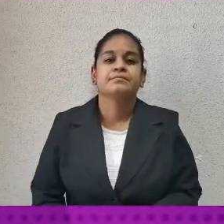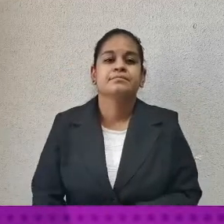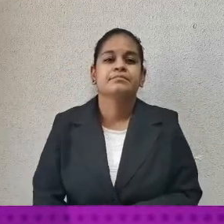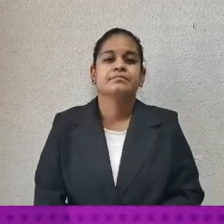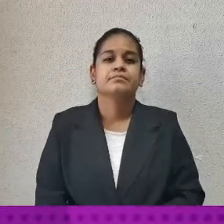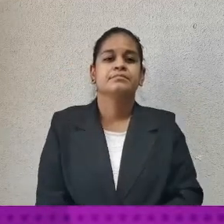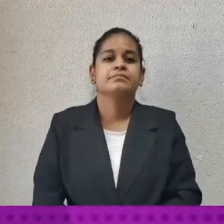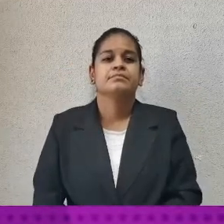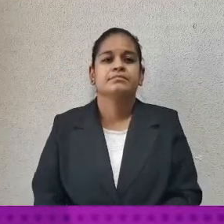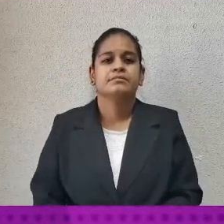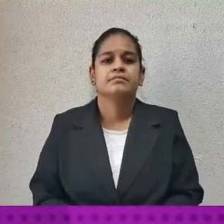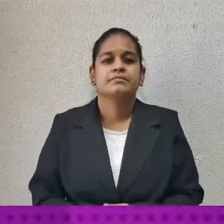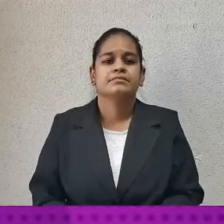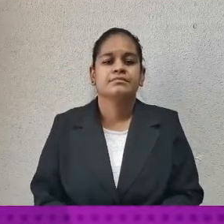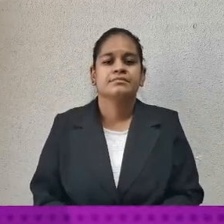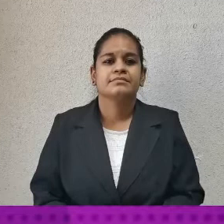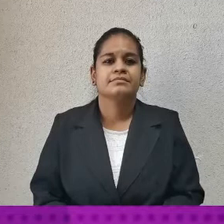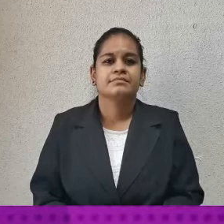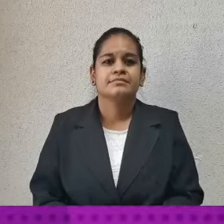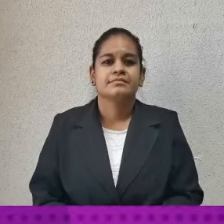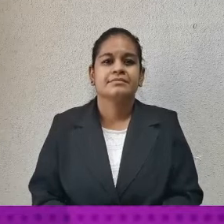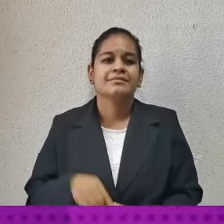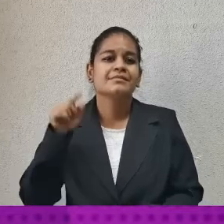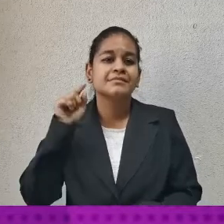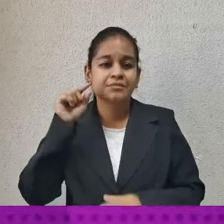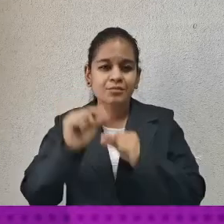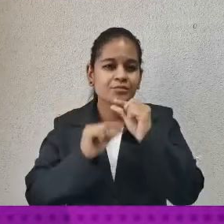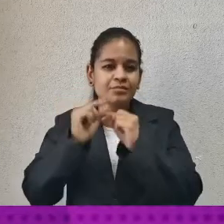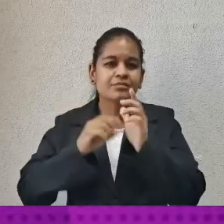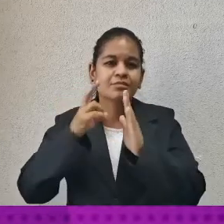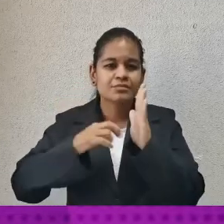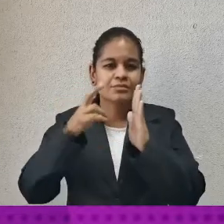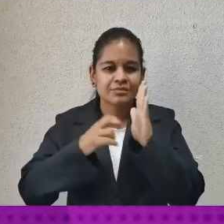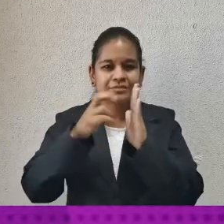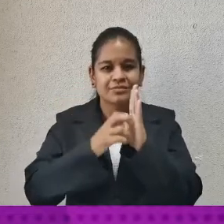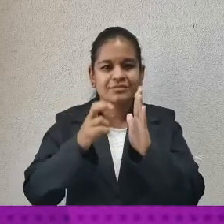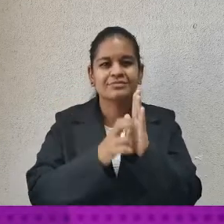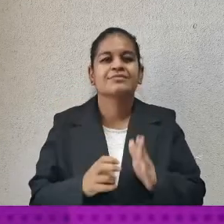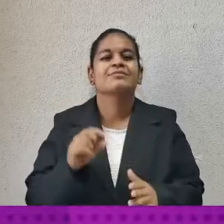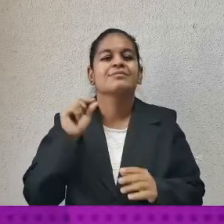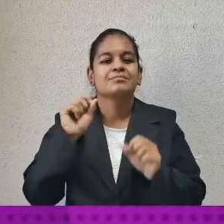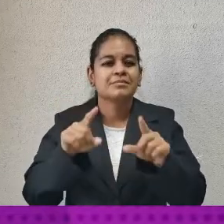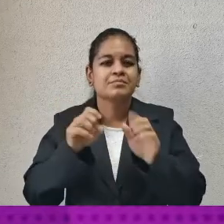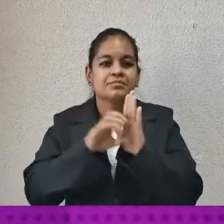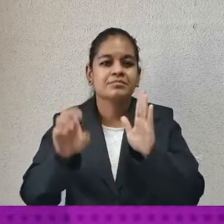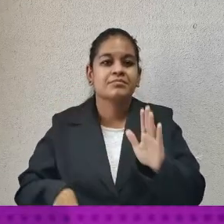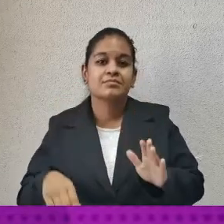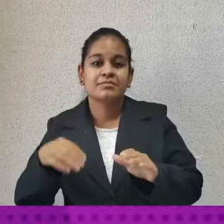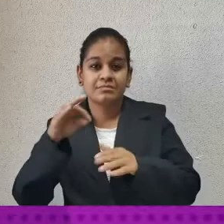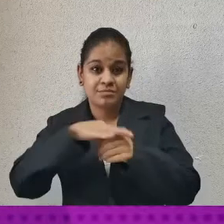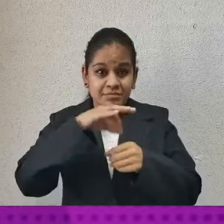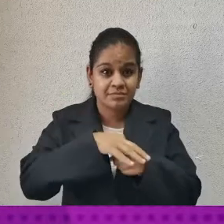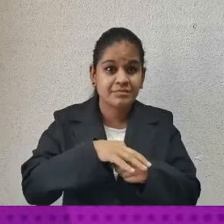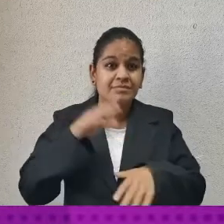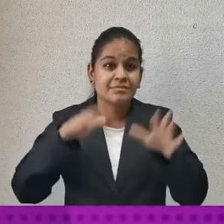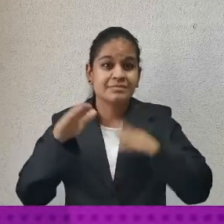tránsito se ha ido modificando con el paso del tiempo ante las circunstancias. La materia electoral no escapa de otras cuestiones